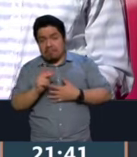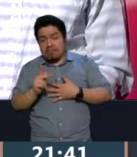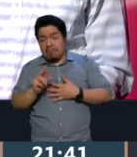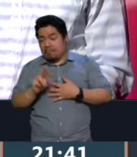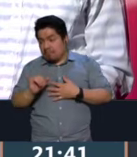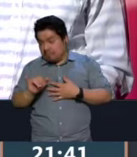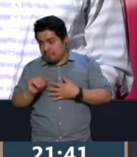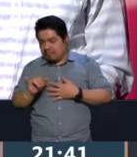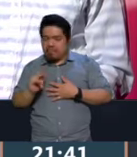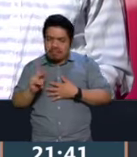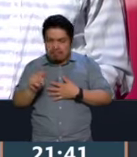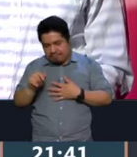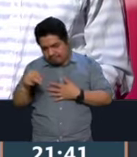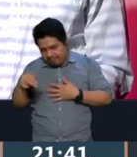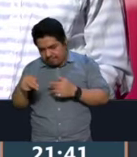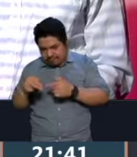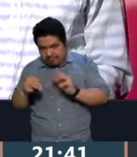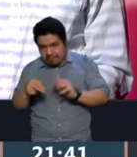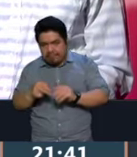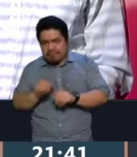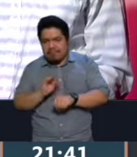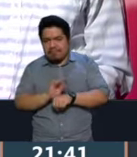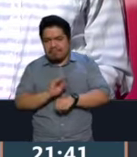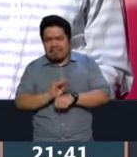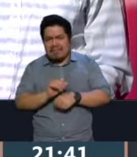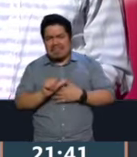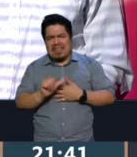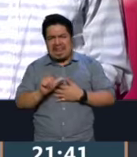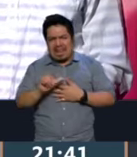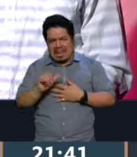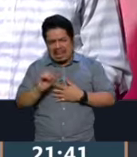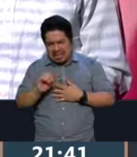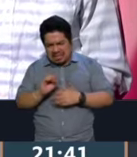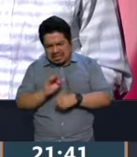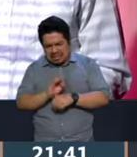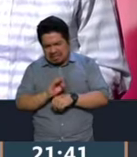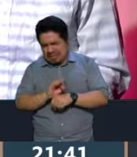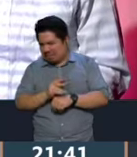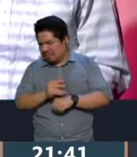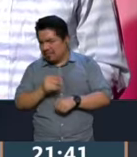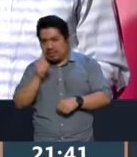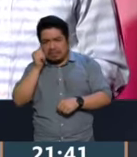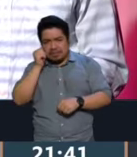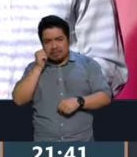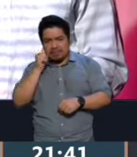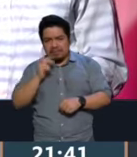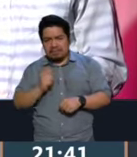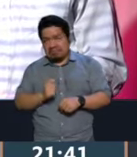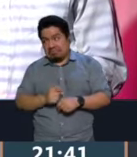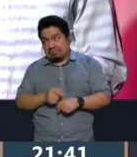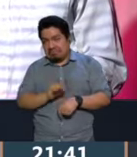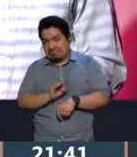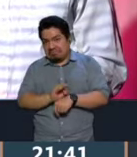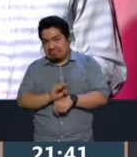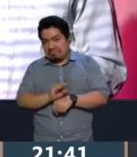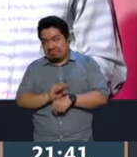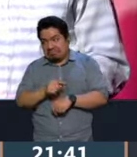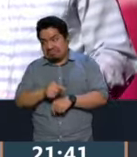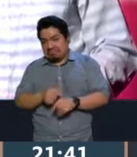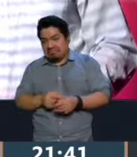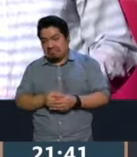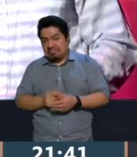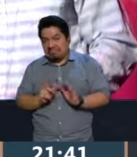bueno, que el PAN más bien, defienda impresentables como Alito. Eso yo sí no me parece. Yo sí dije que a mí me pareció nunca imaginé ver eso. O